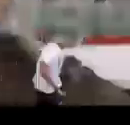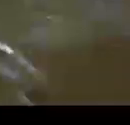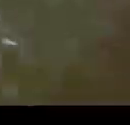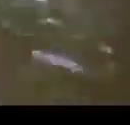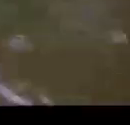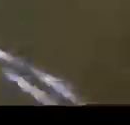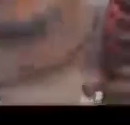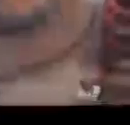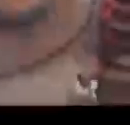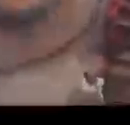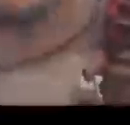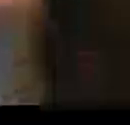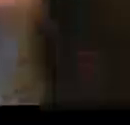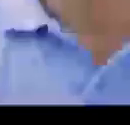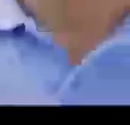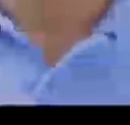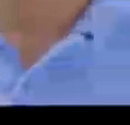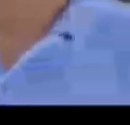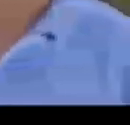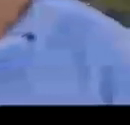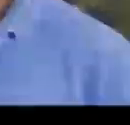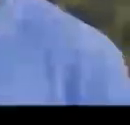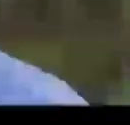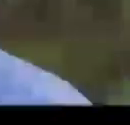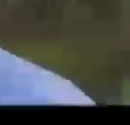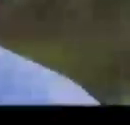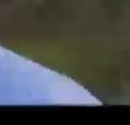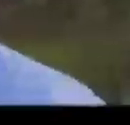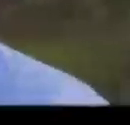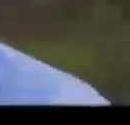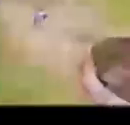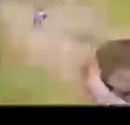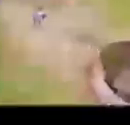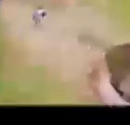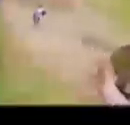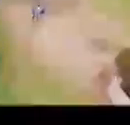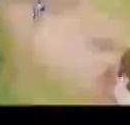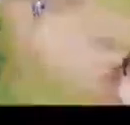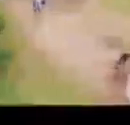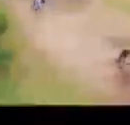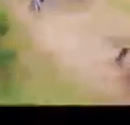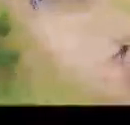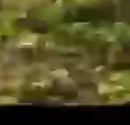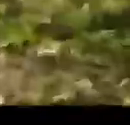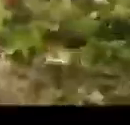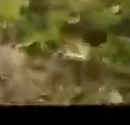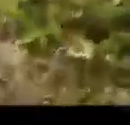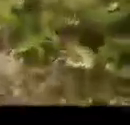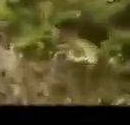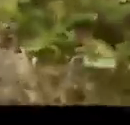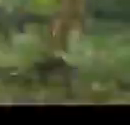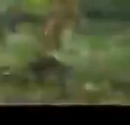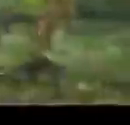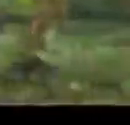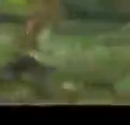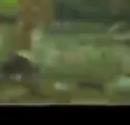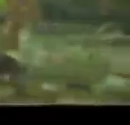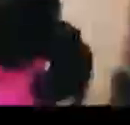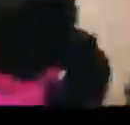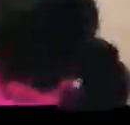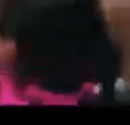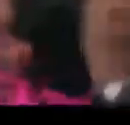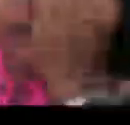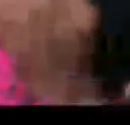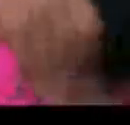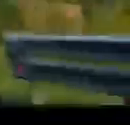Tu plan siempre es crecer. Somos un grupo de personas que apostamos a hacer conocer las maravillas que tiene